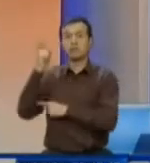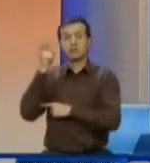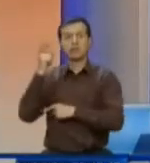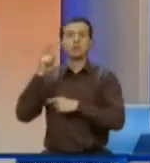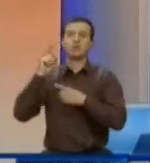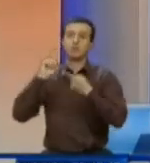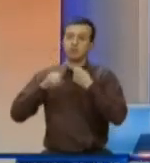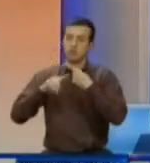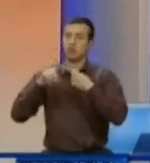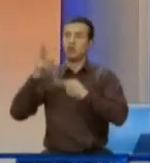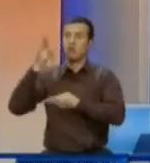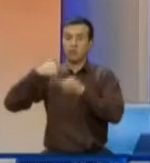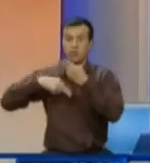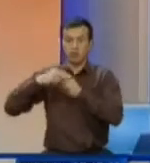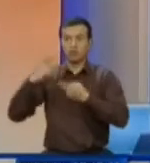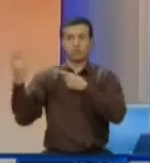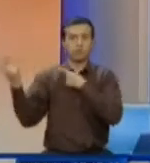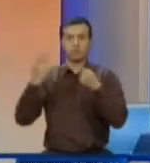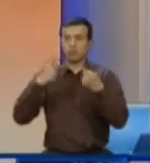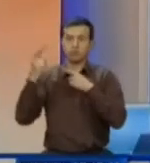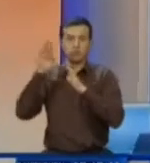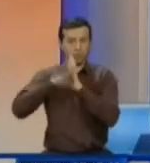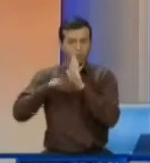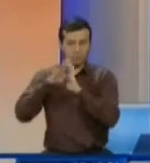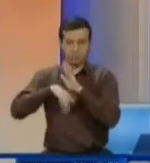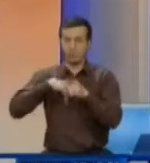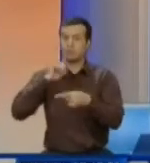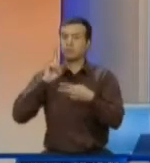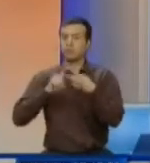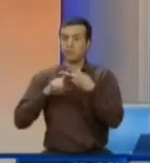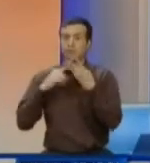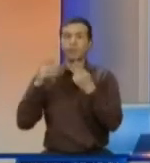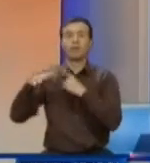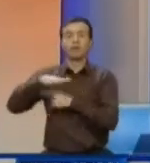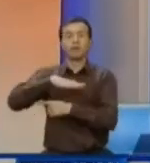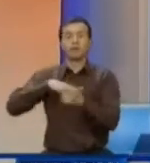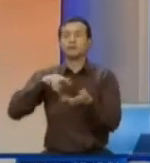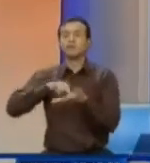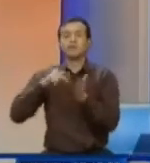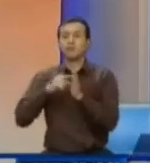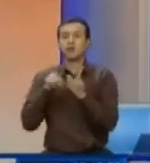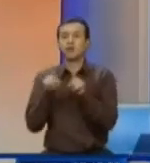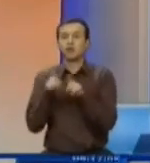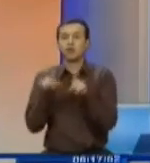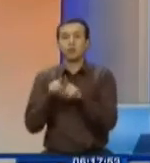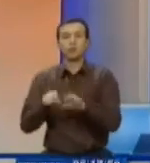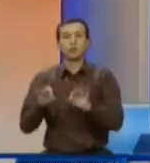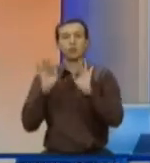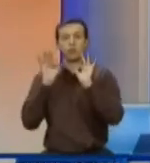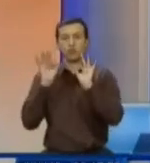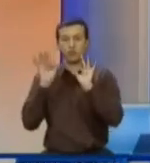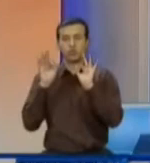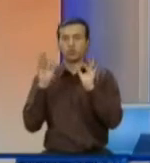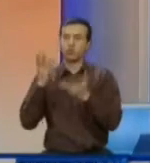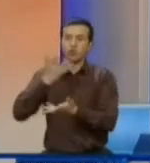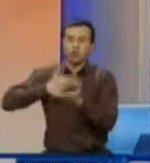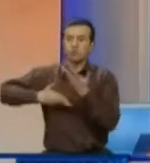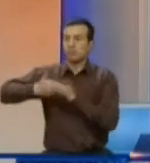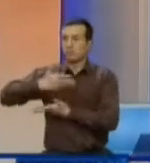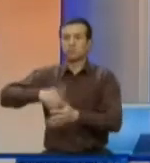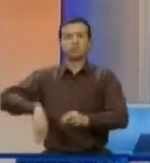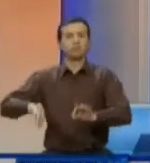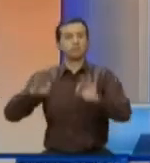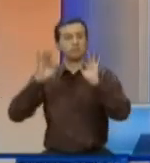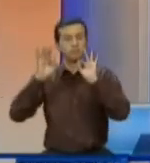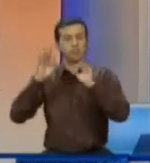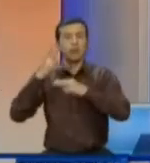negocios es que baje la confrontación es que haya un buen ambiente clima de negocios tiene la palabra clima no que que yo